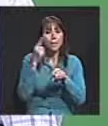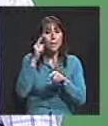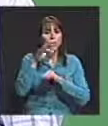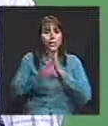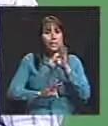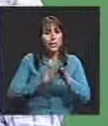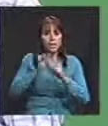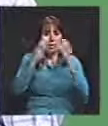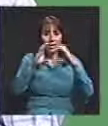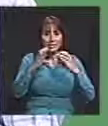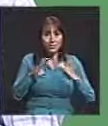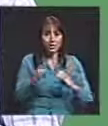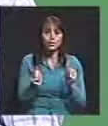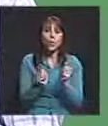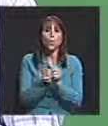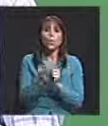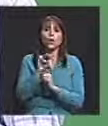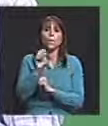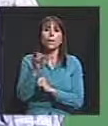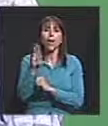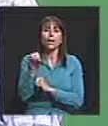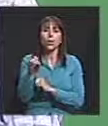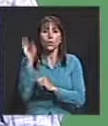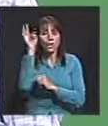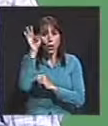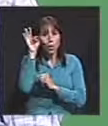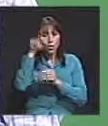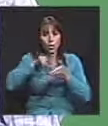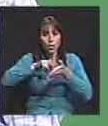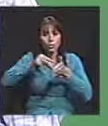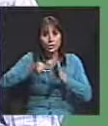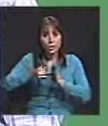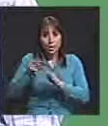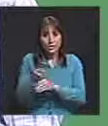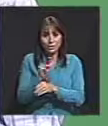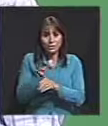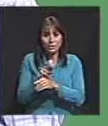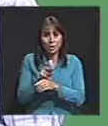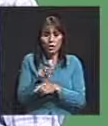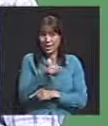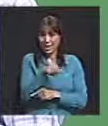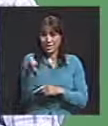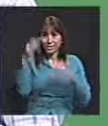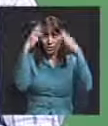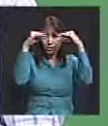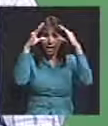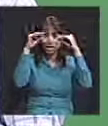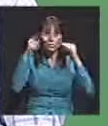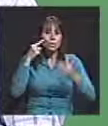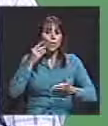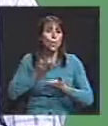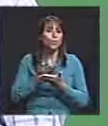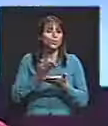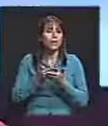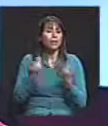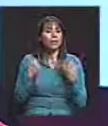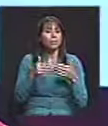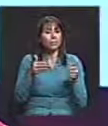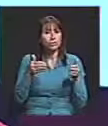y el marco teórico o conceptual que se utilizó, eran datos que para nosotros revelaban un subregistro muy